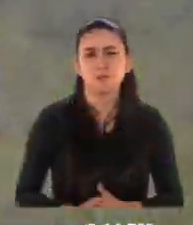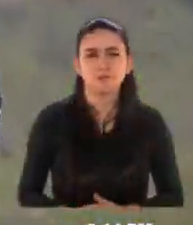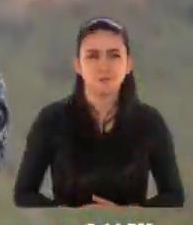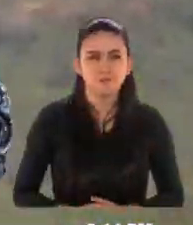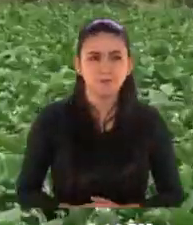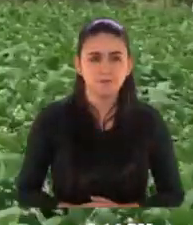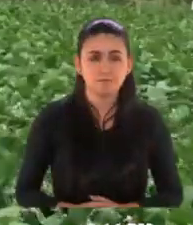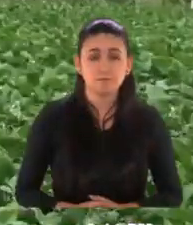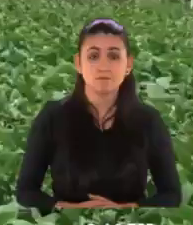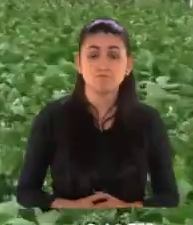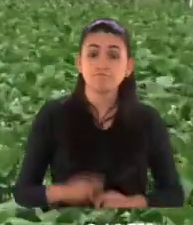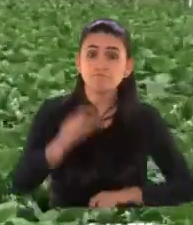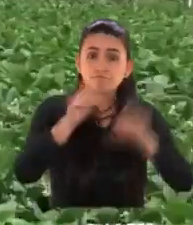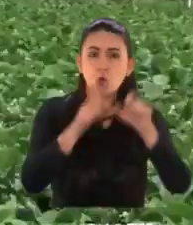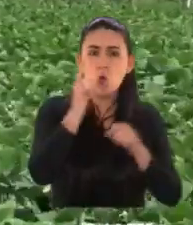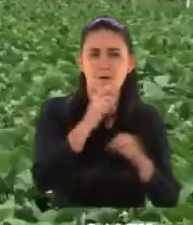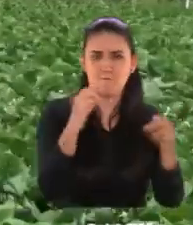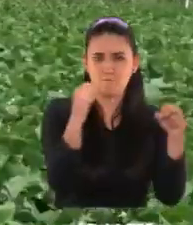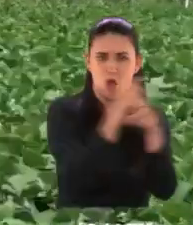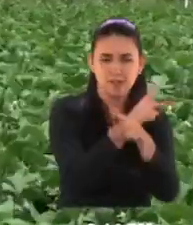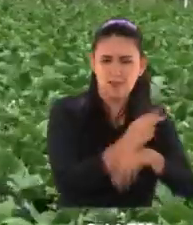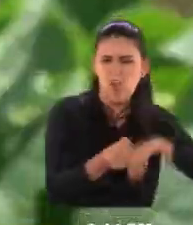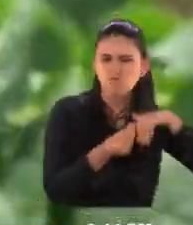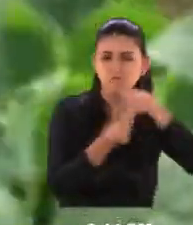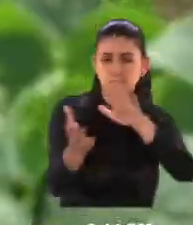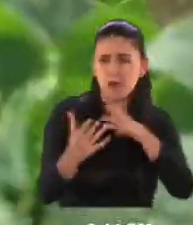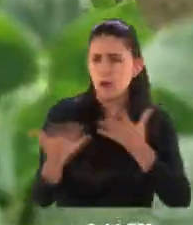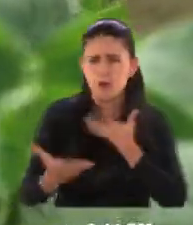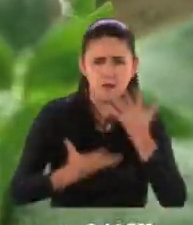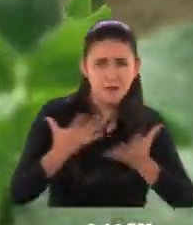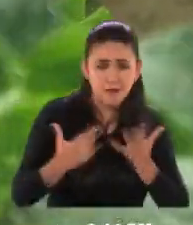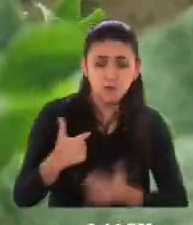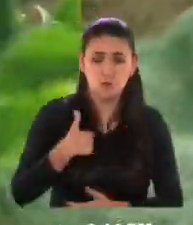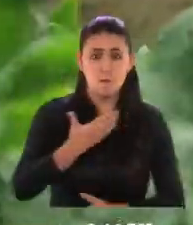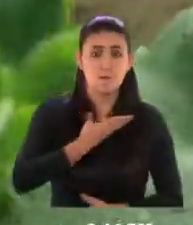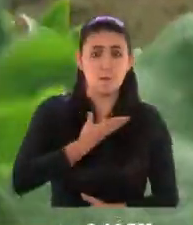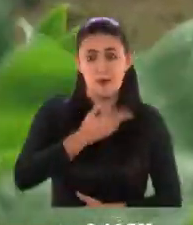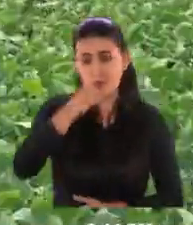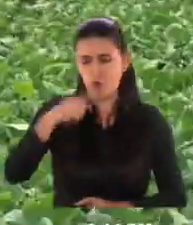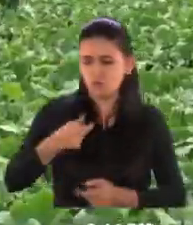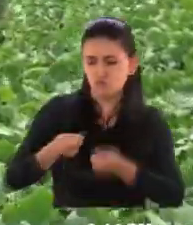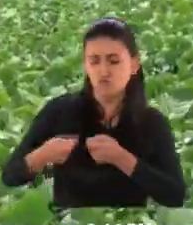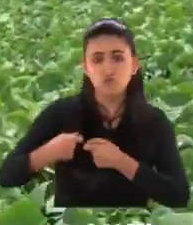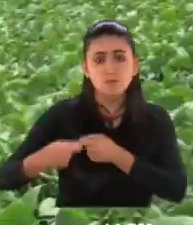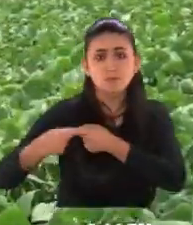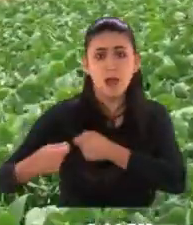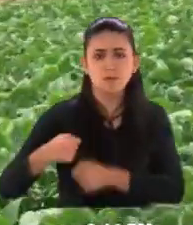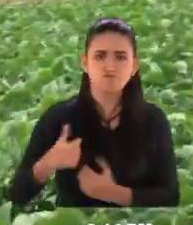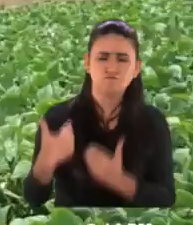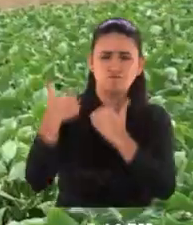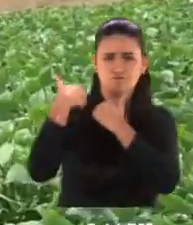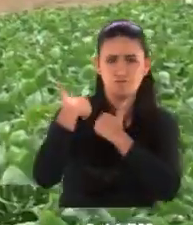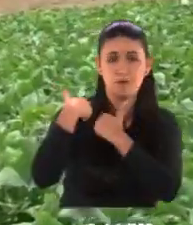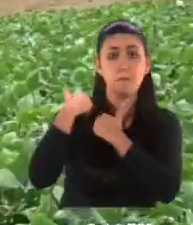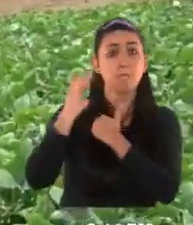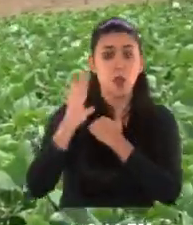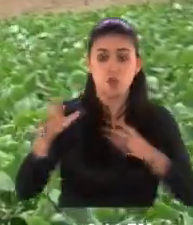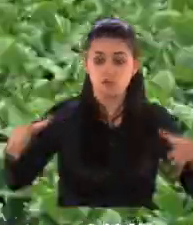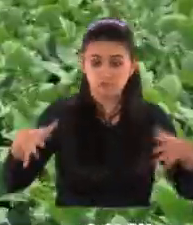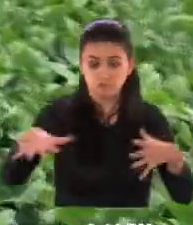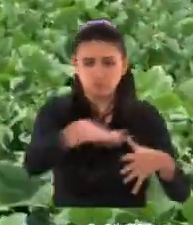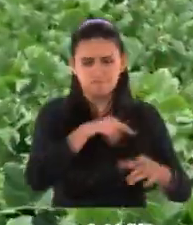son desplazadas por la violencia algunas madres cabeza de hogar pero todas con un solo objetivo